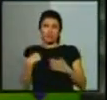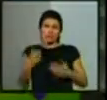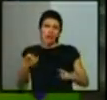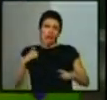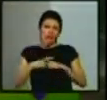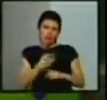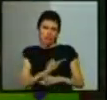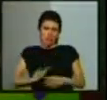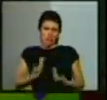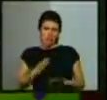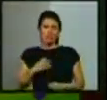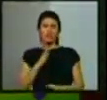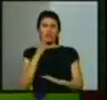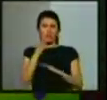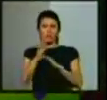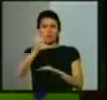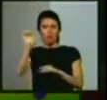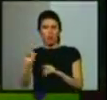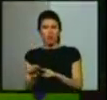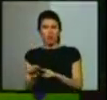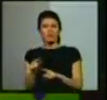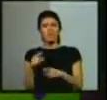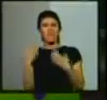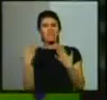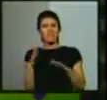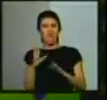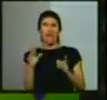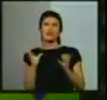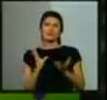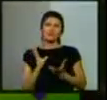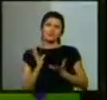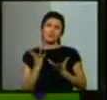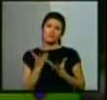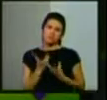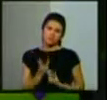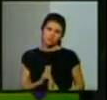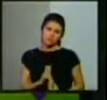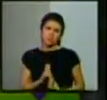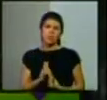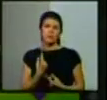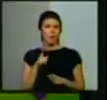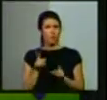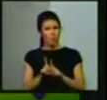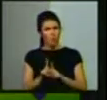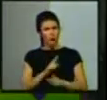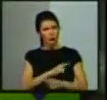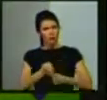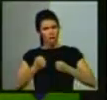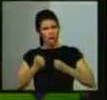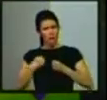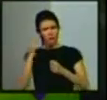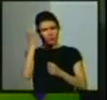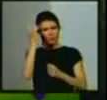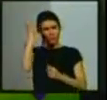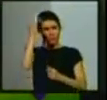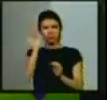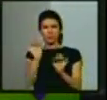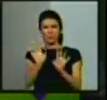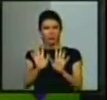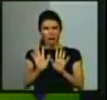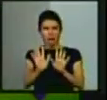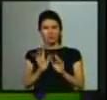Sudáfrica. Estaba ya bastante disminuido, pero mantenía su capacidad intelectual